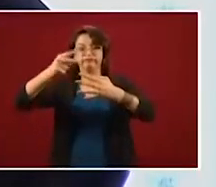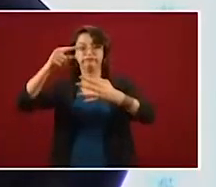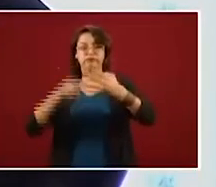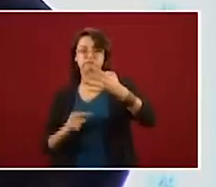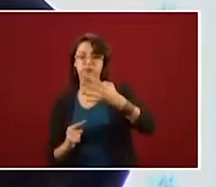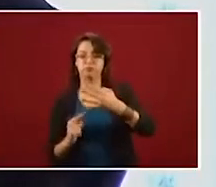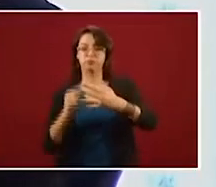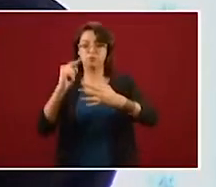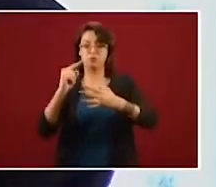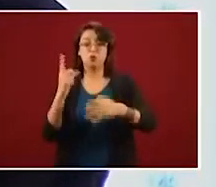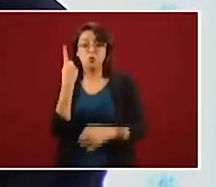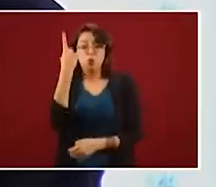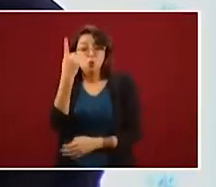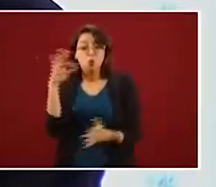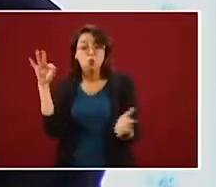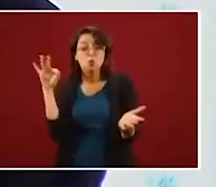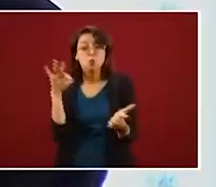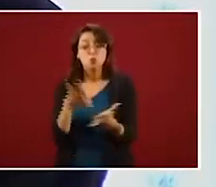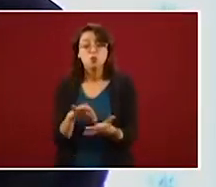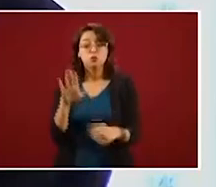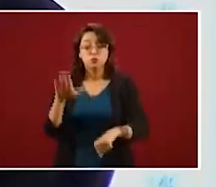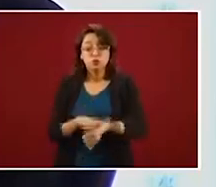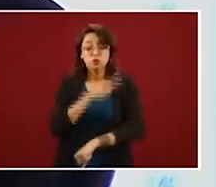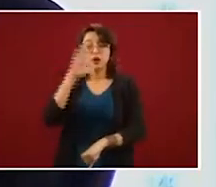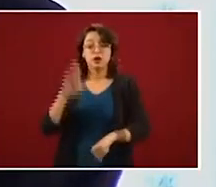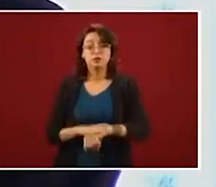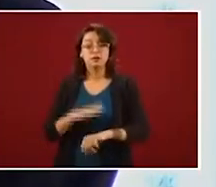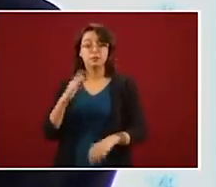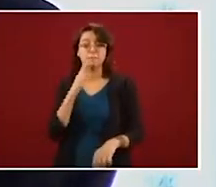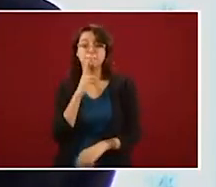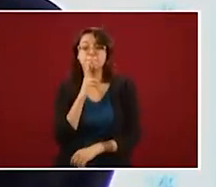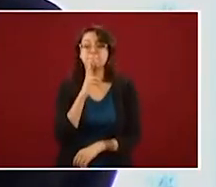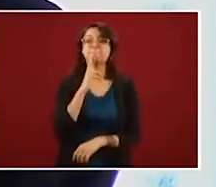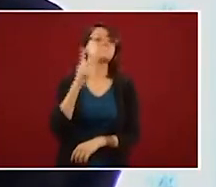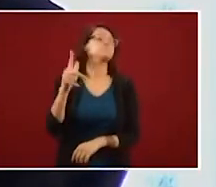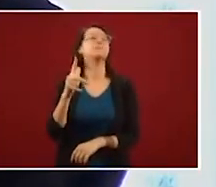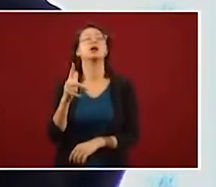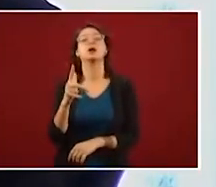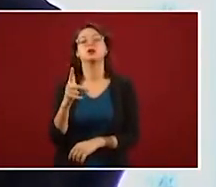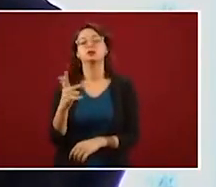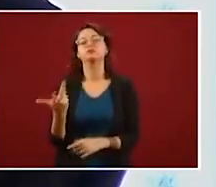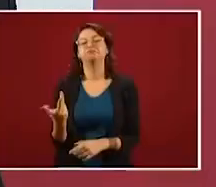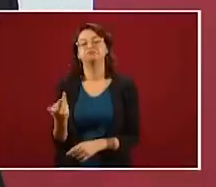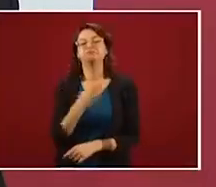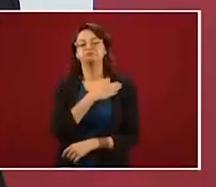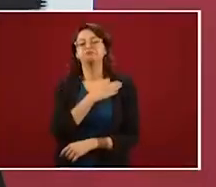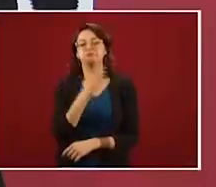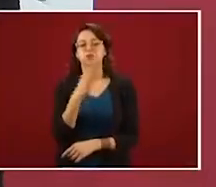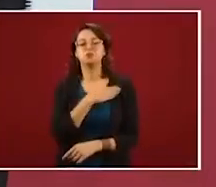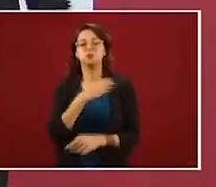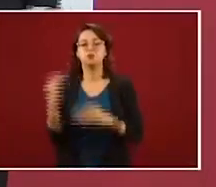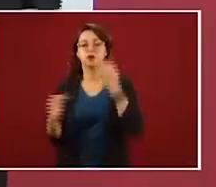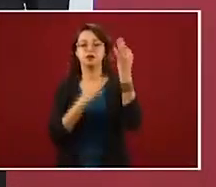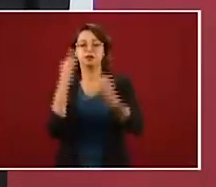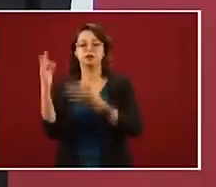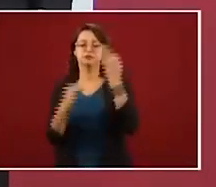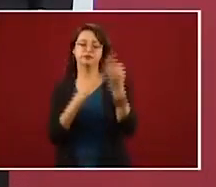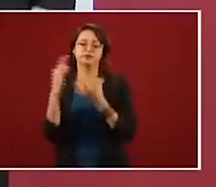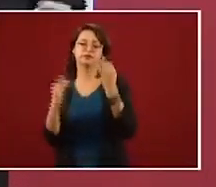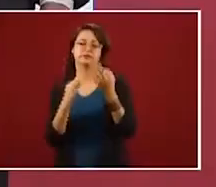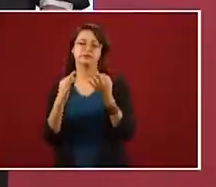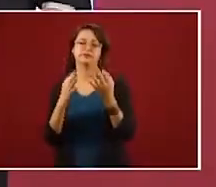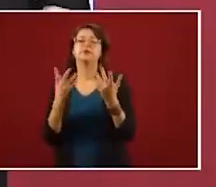ese punto adicional en la calificación que se nos otorga a México es un buen signo respecto del año